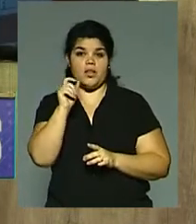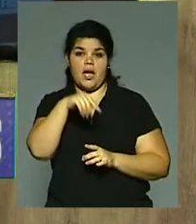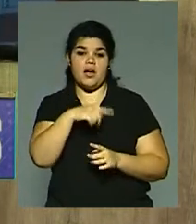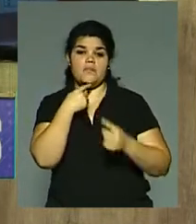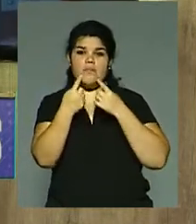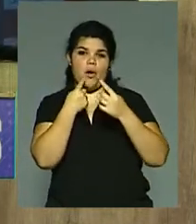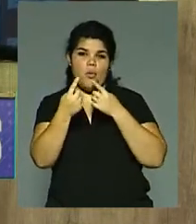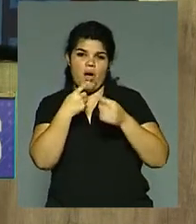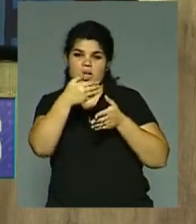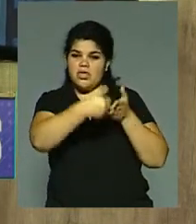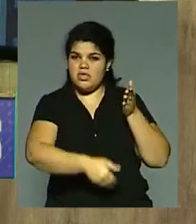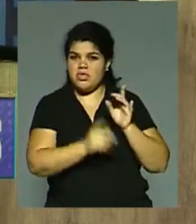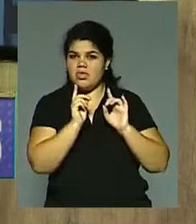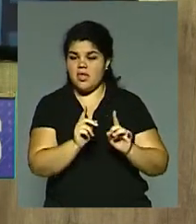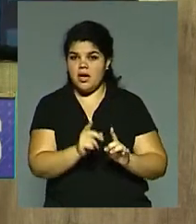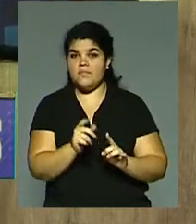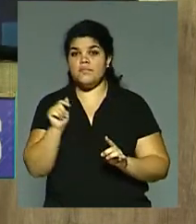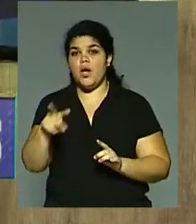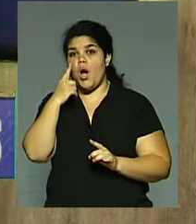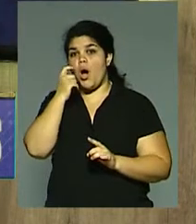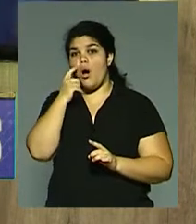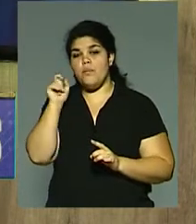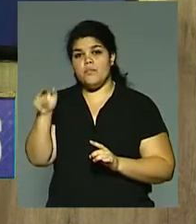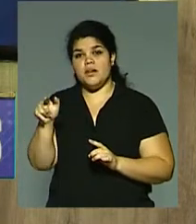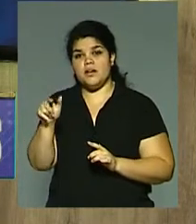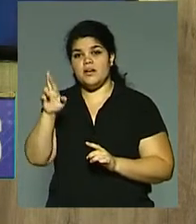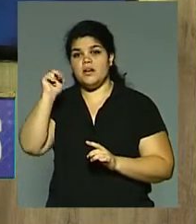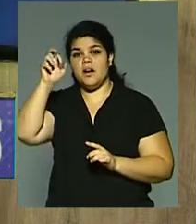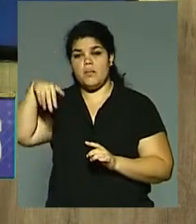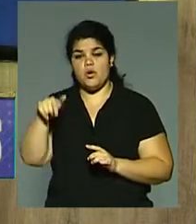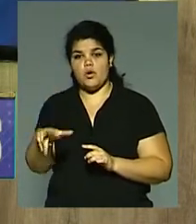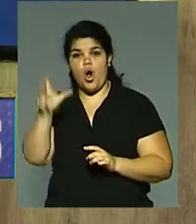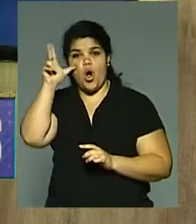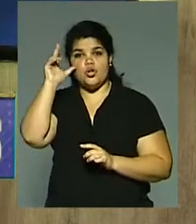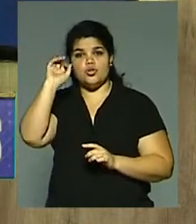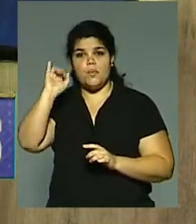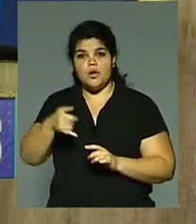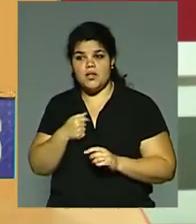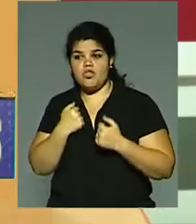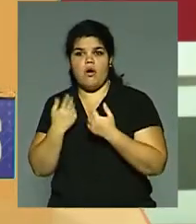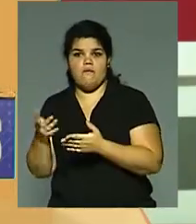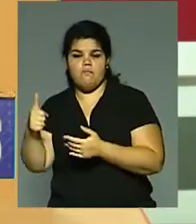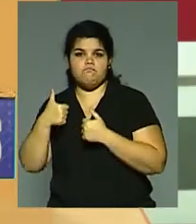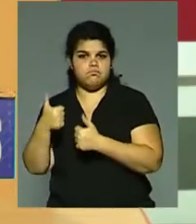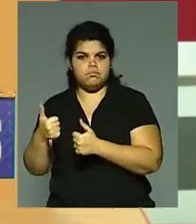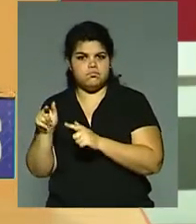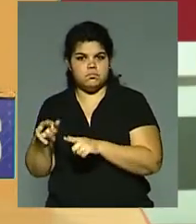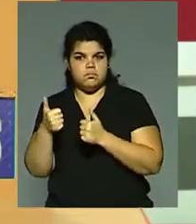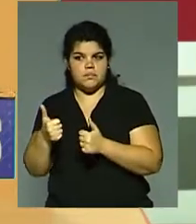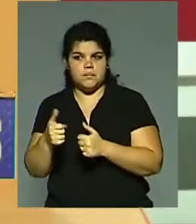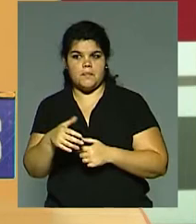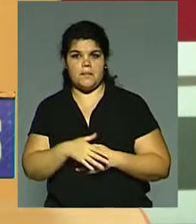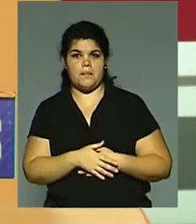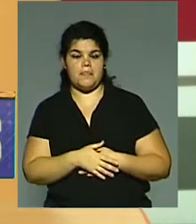Dalatorre, Ramón cuenta a priori con una intención de voto del 8%, que no es para nada despreciable. Tal cual, y eso sumaría en caso de